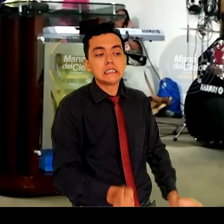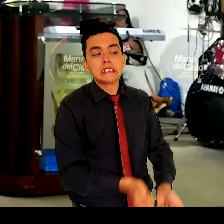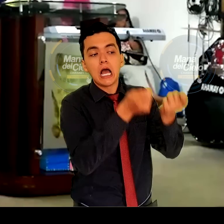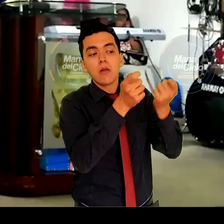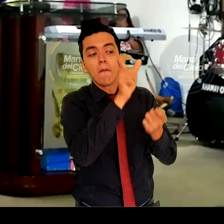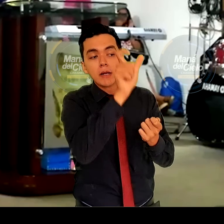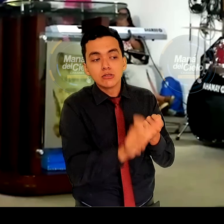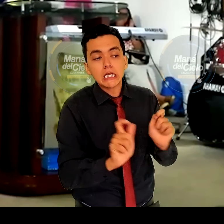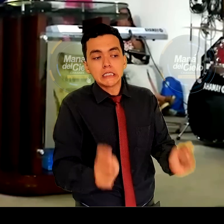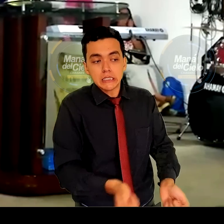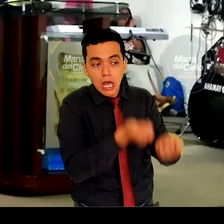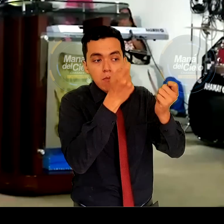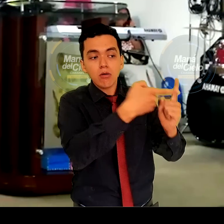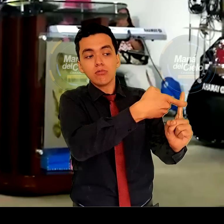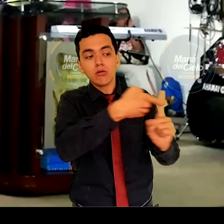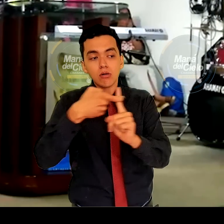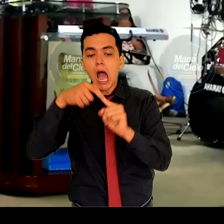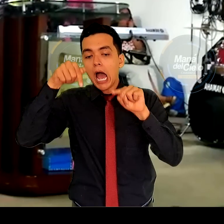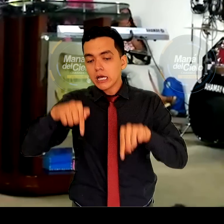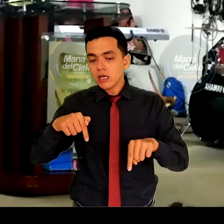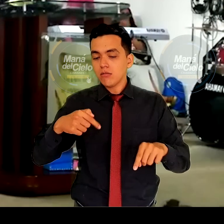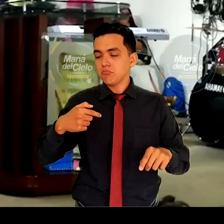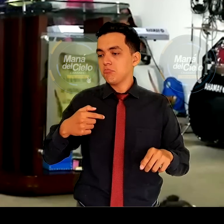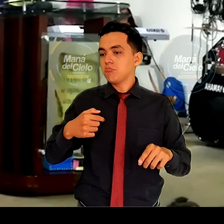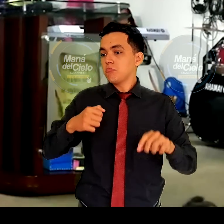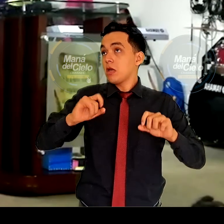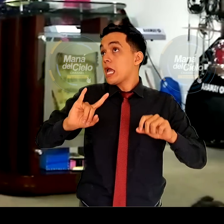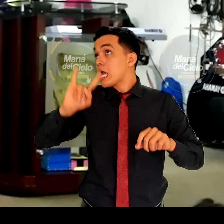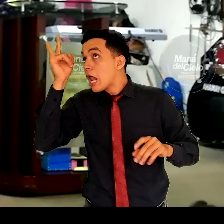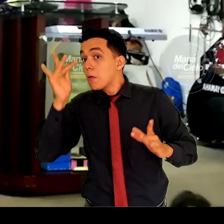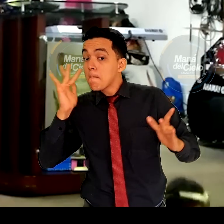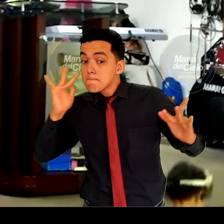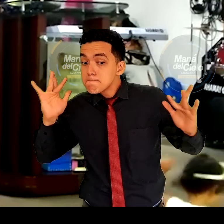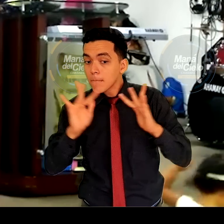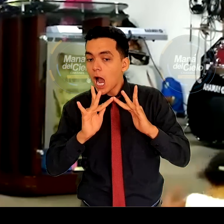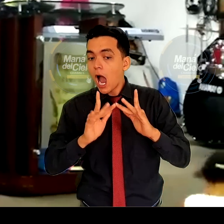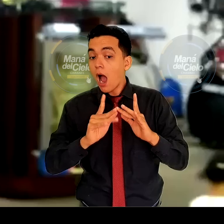Bendición de Dios. Pero claro, hermanos,